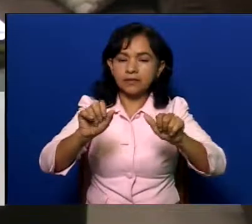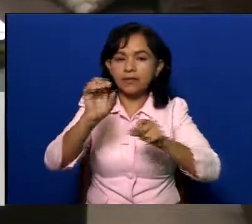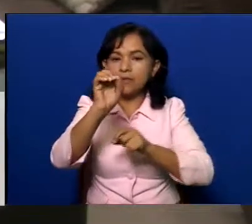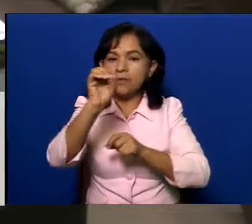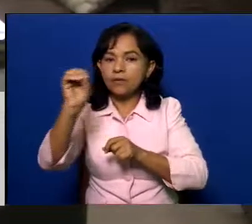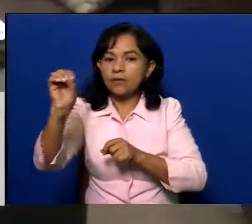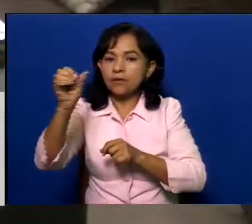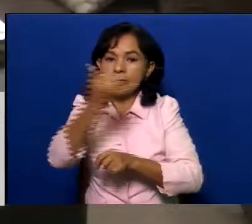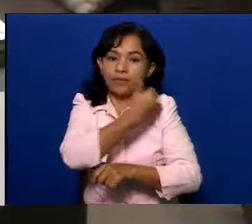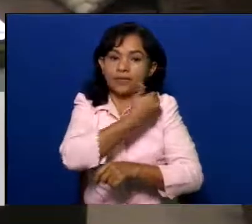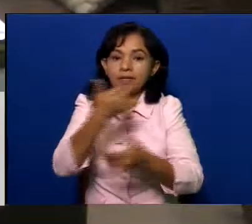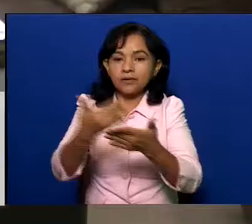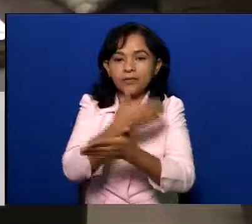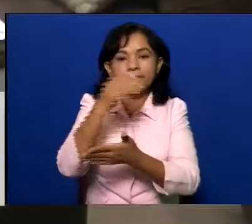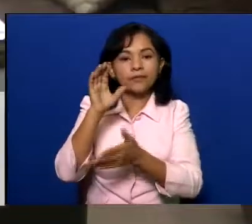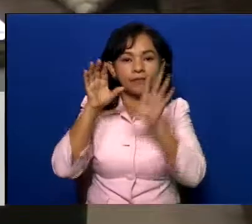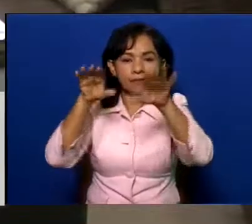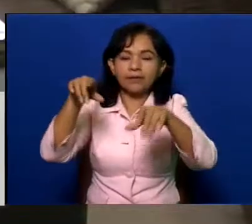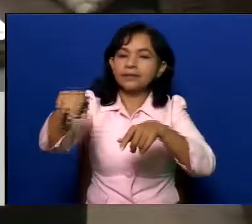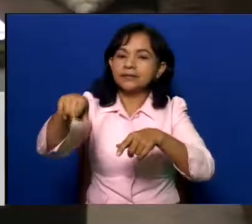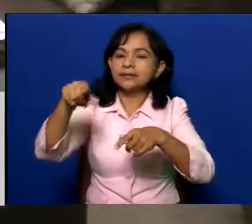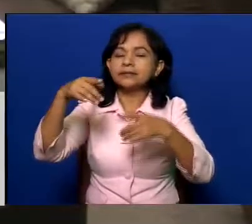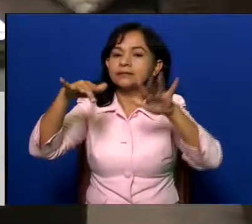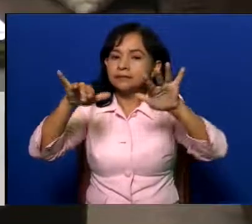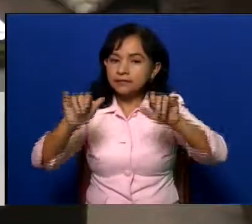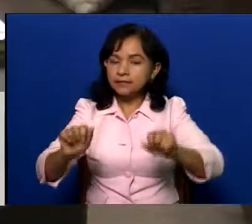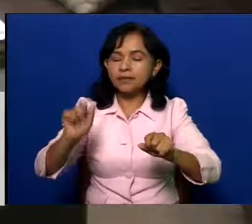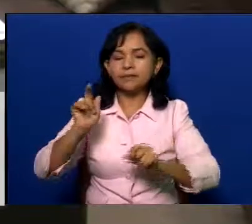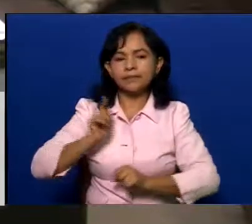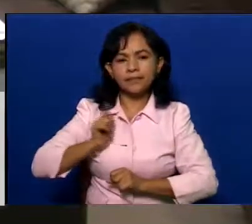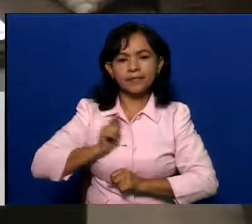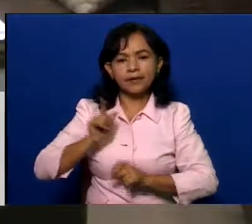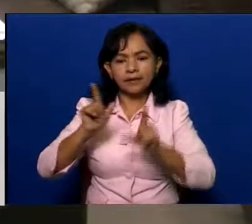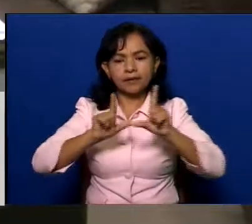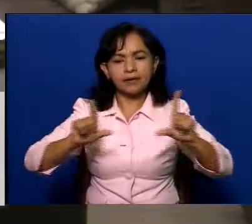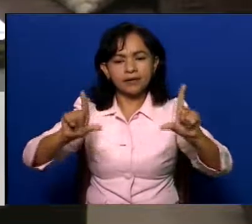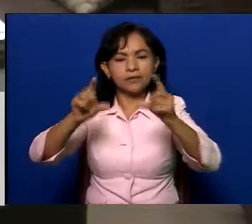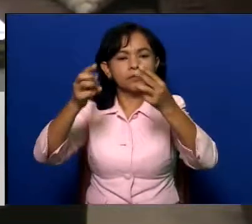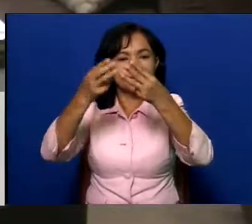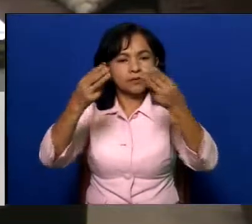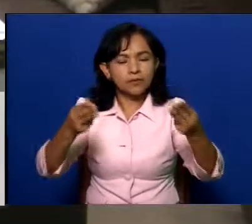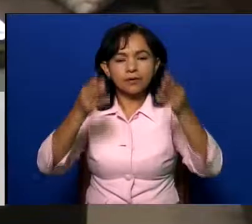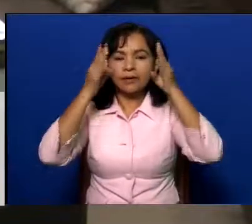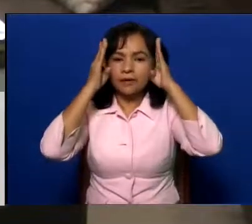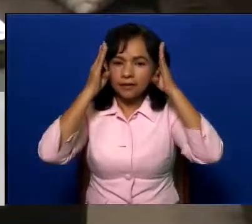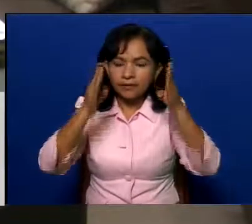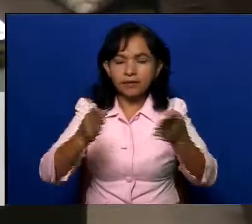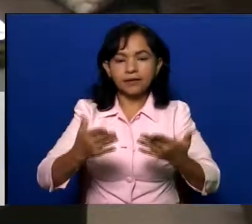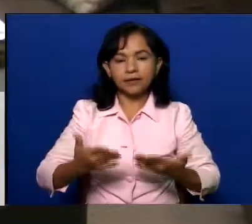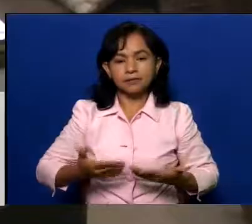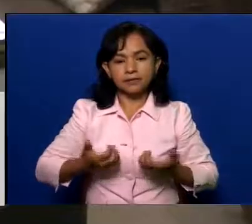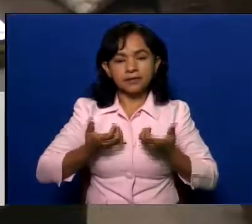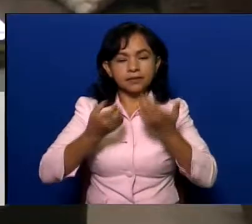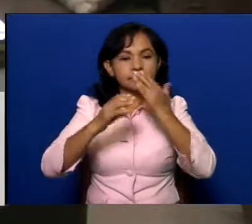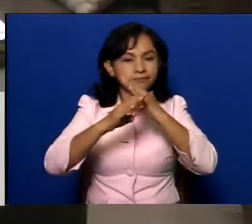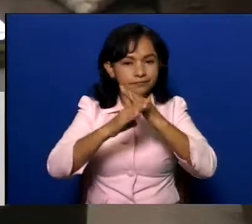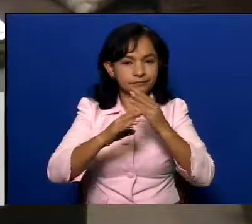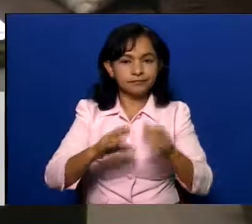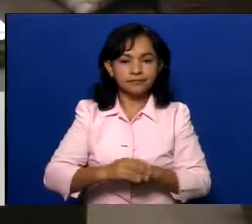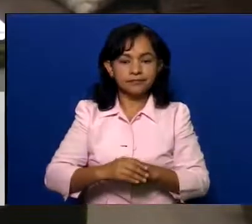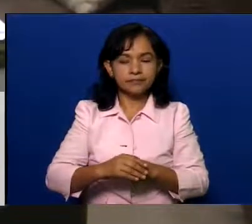nosotros orientar actividades de prevención, la alimentación, ¿qué comemos? Y si